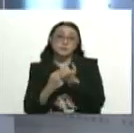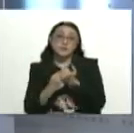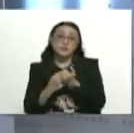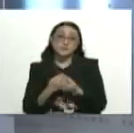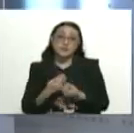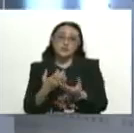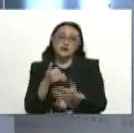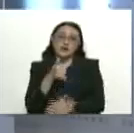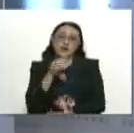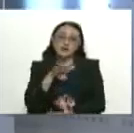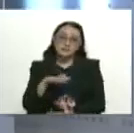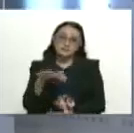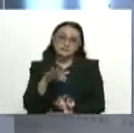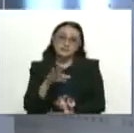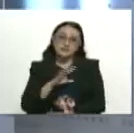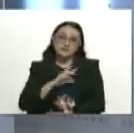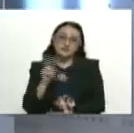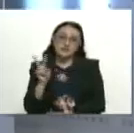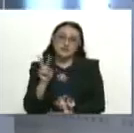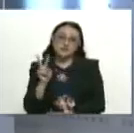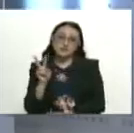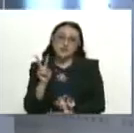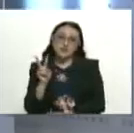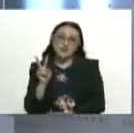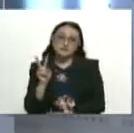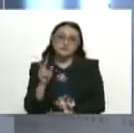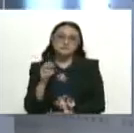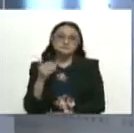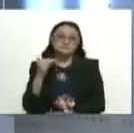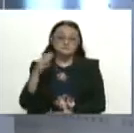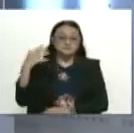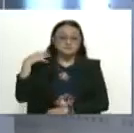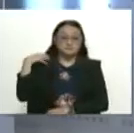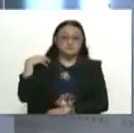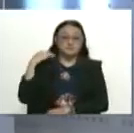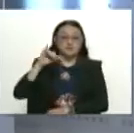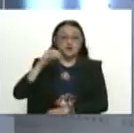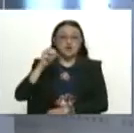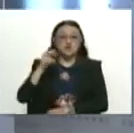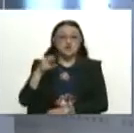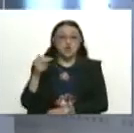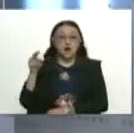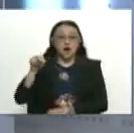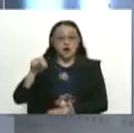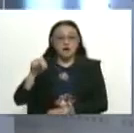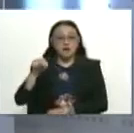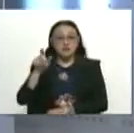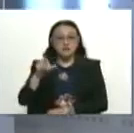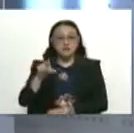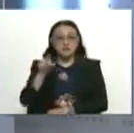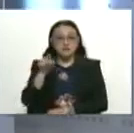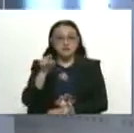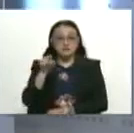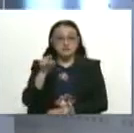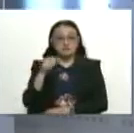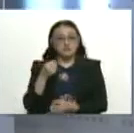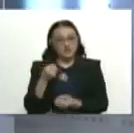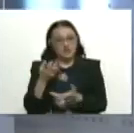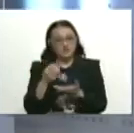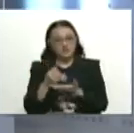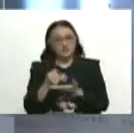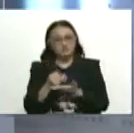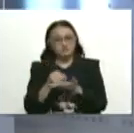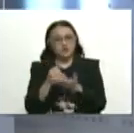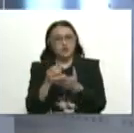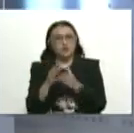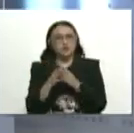brinda en cada rincón de nuestra hermosa Venezuela. Y está el mayor general Joan Alexander Hernández Lares, brindando todos